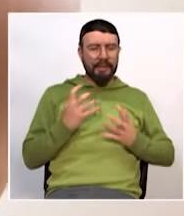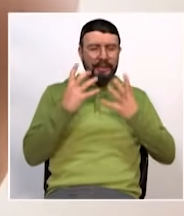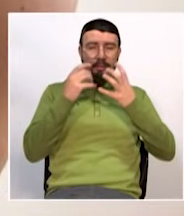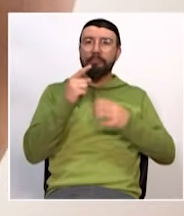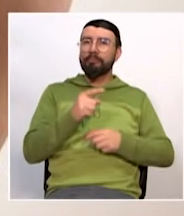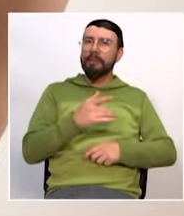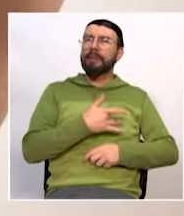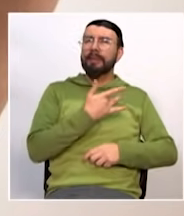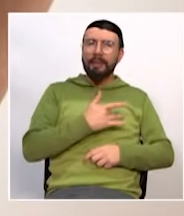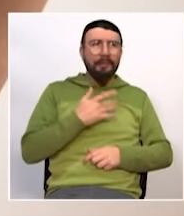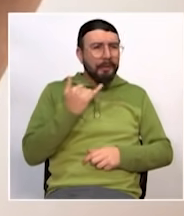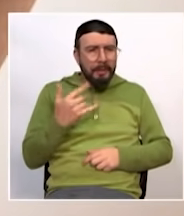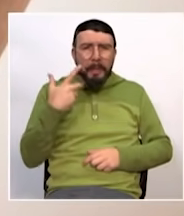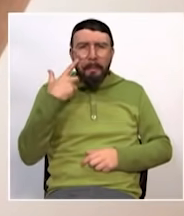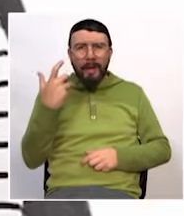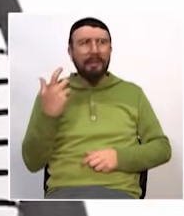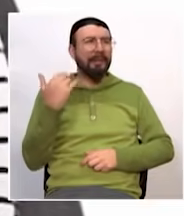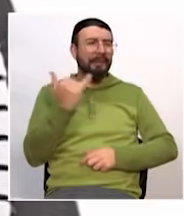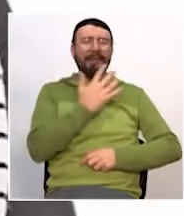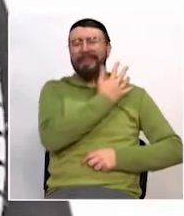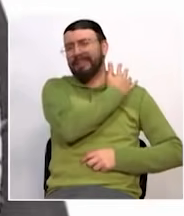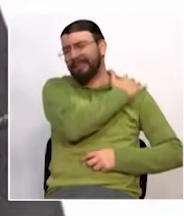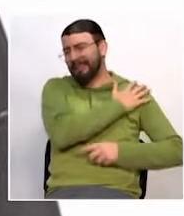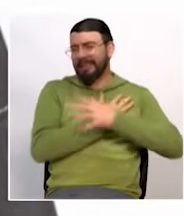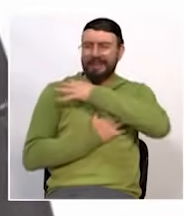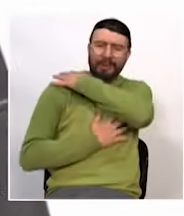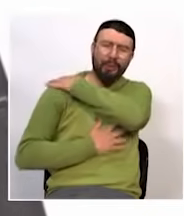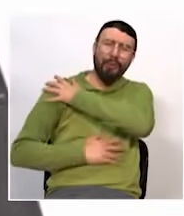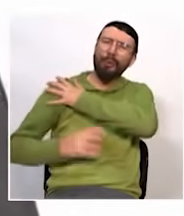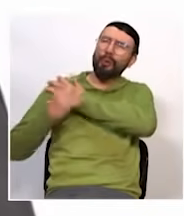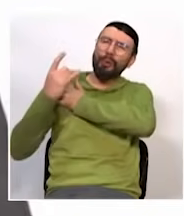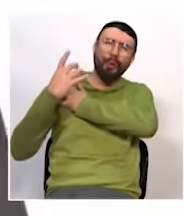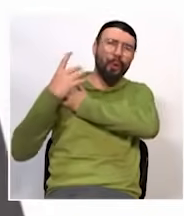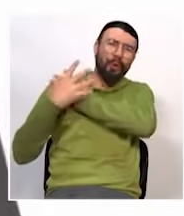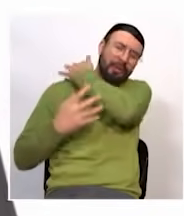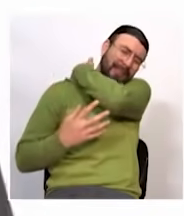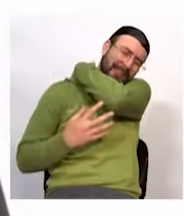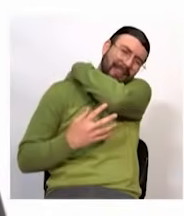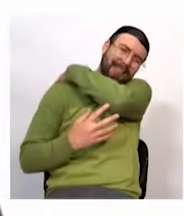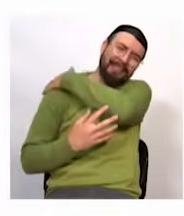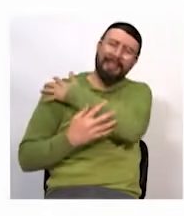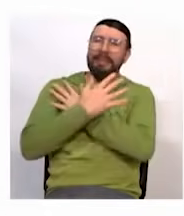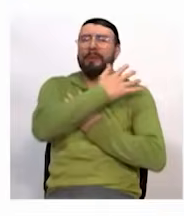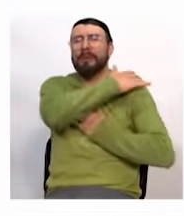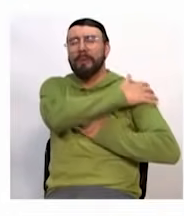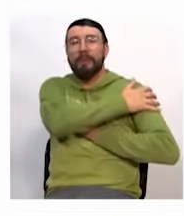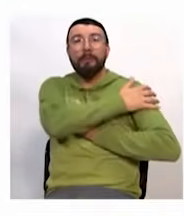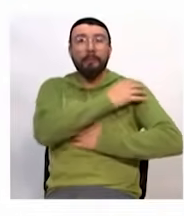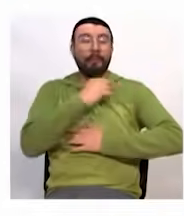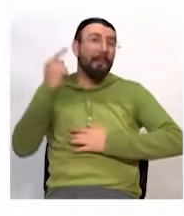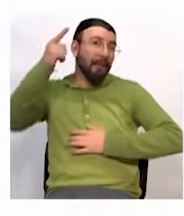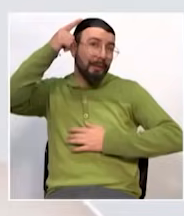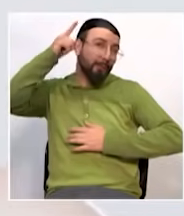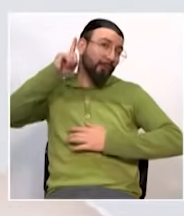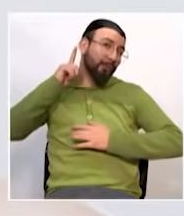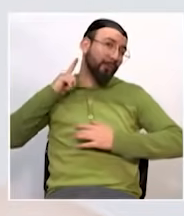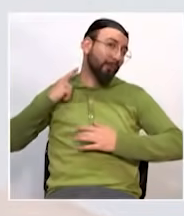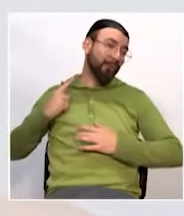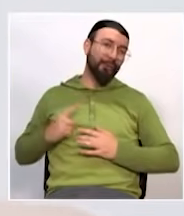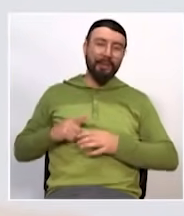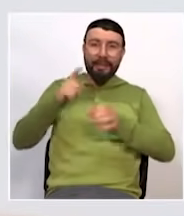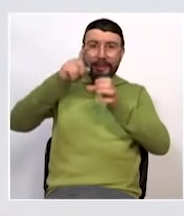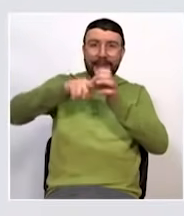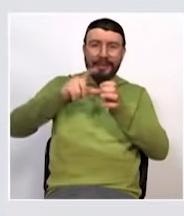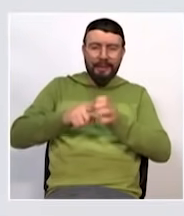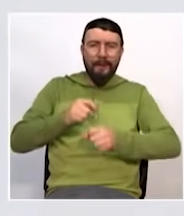de ansiedad más comunes que afecta sobre todo a la espalda el estrés provoca que los nervios se encuentren más rígidos y éstos a su